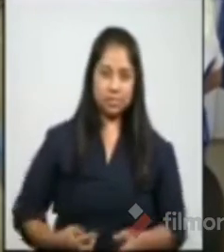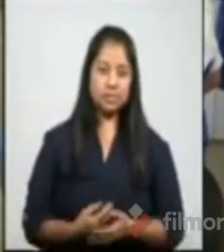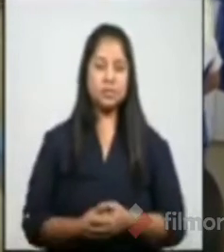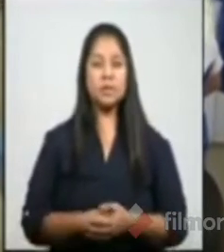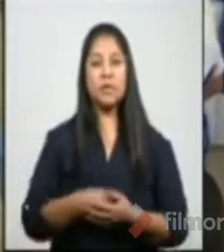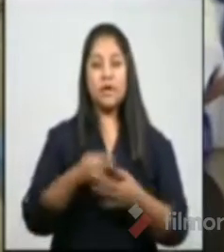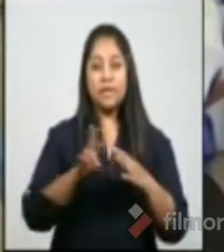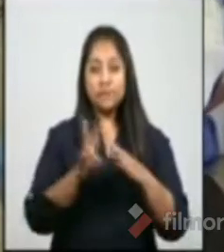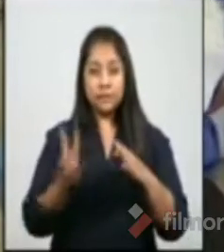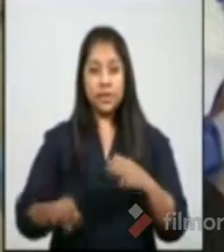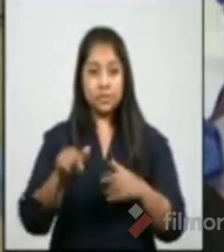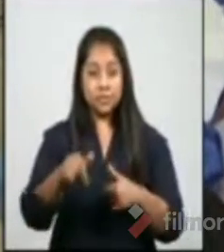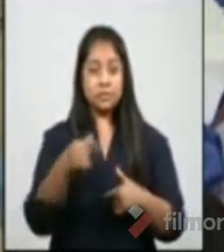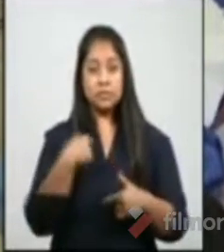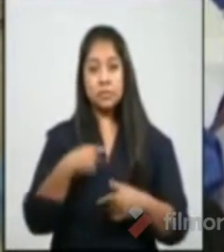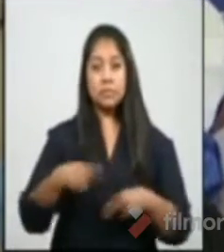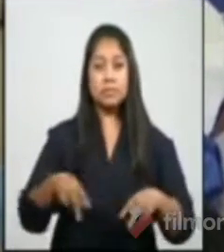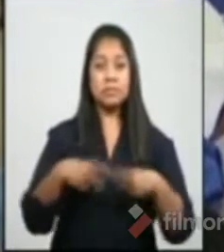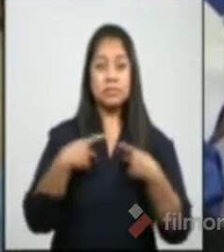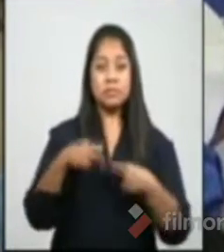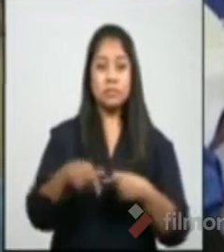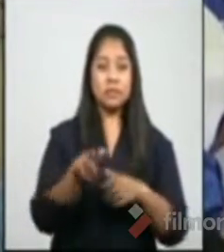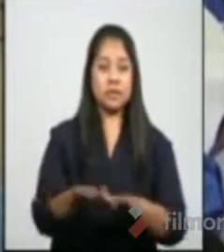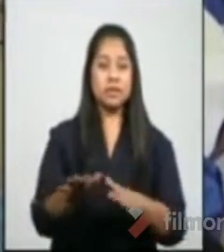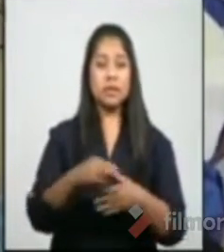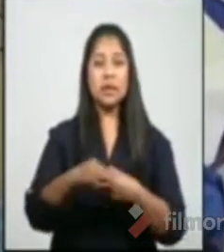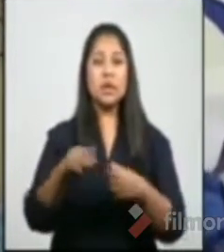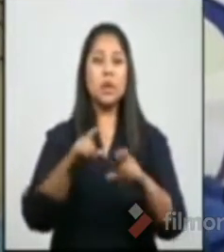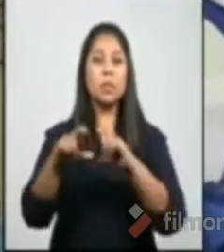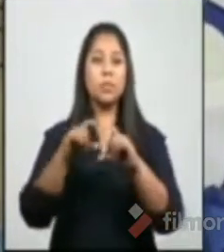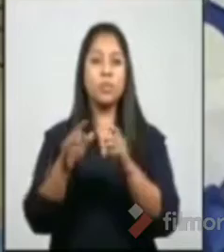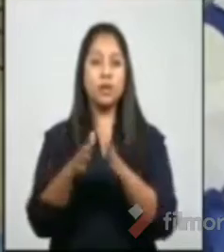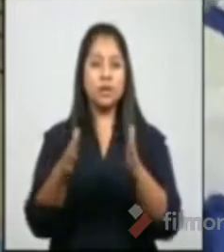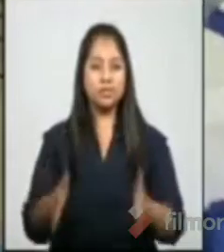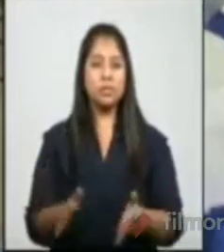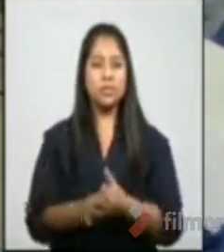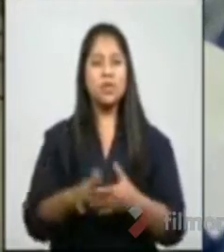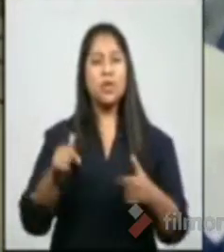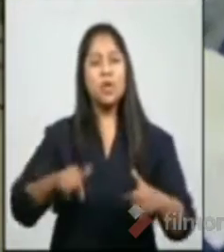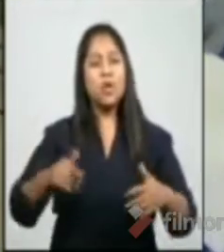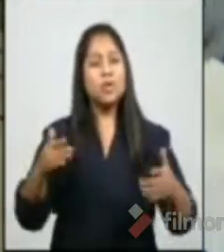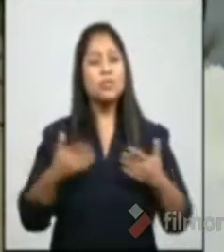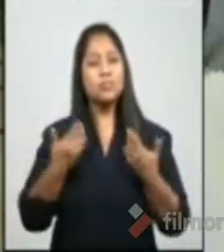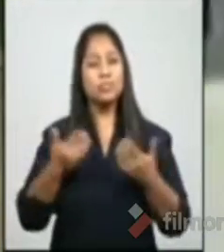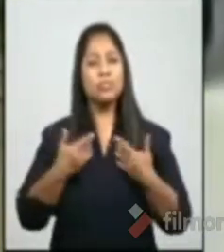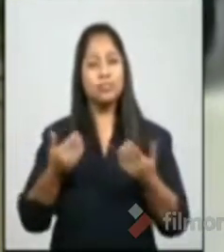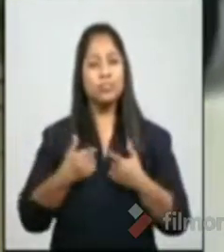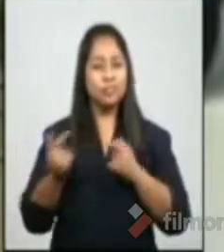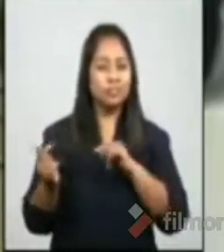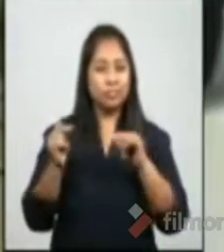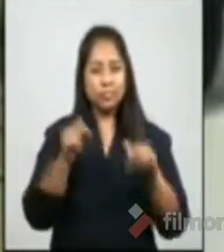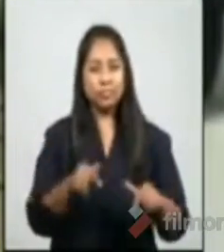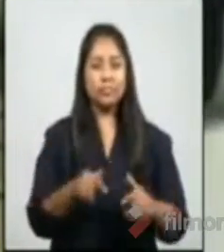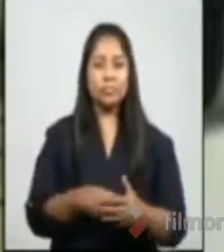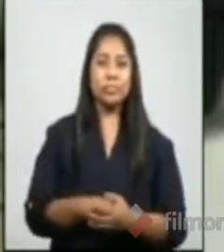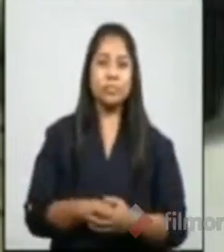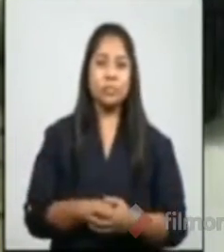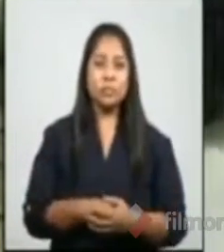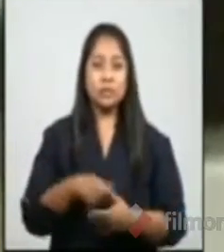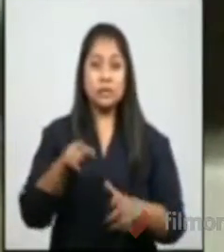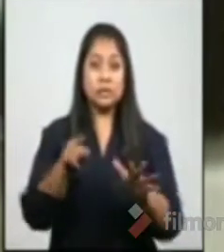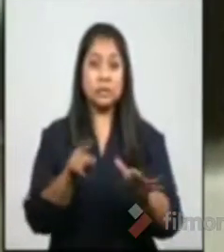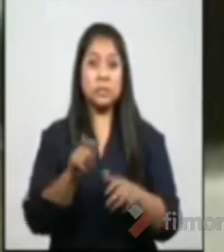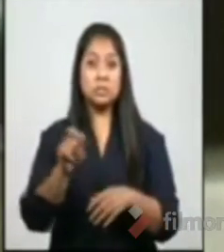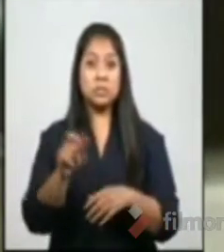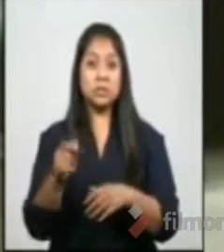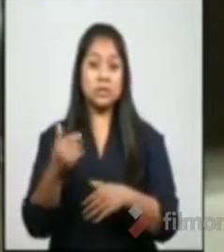vecinos de San Miguelito, medios de comunicación. Estamos muy contentos el día de hoy de estar aquí, 6 meses